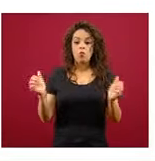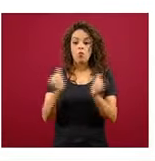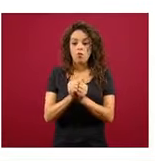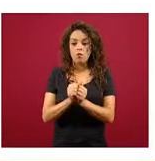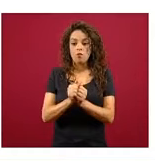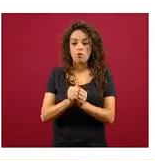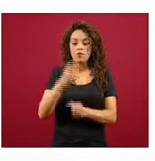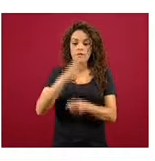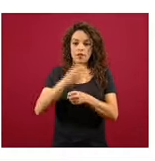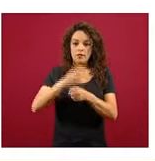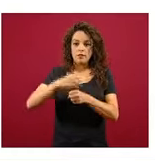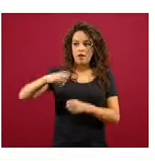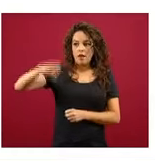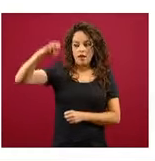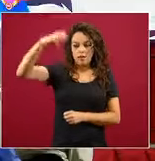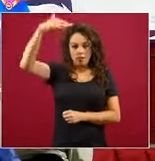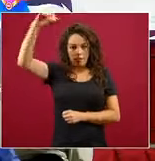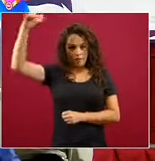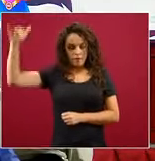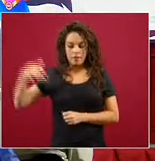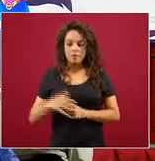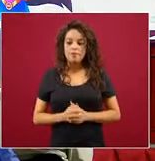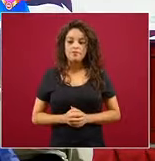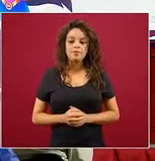siguiente diapositiva, por favor.